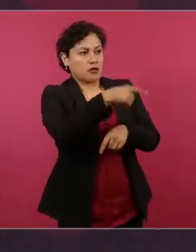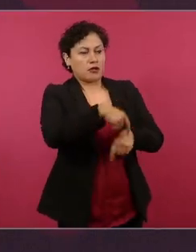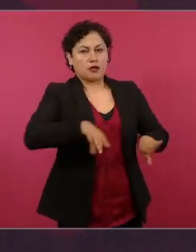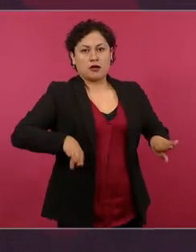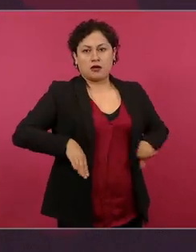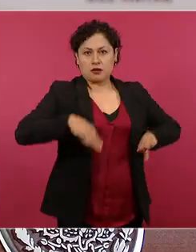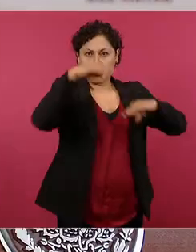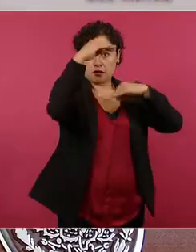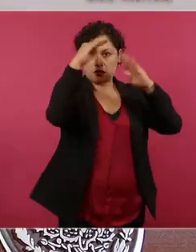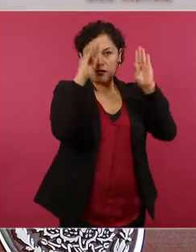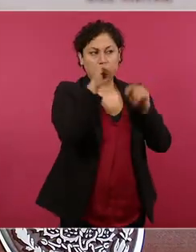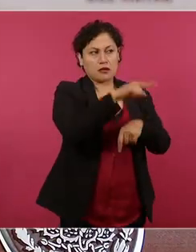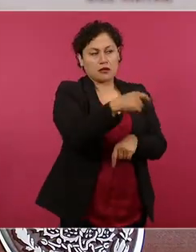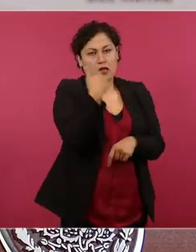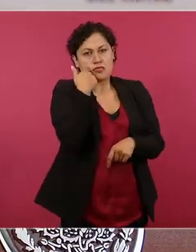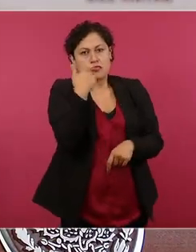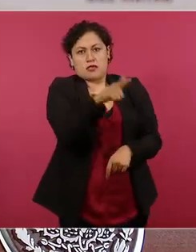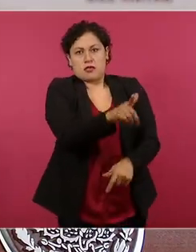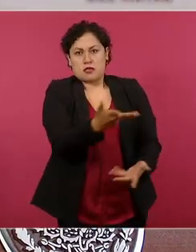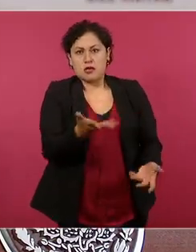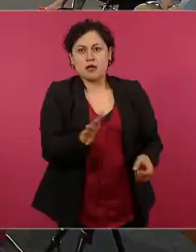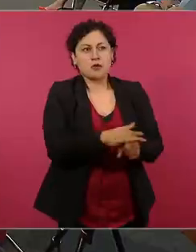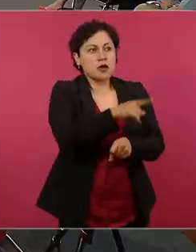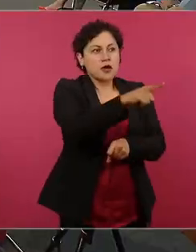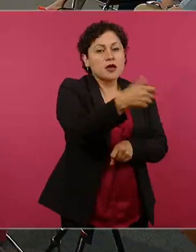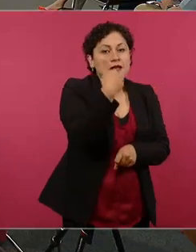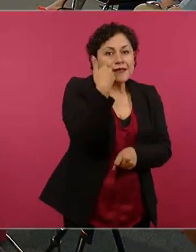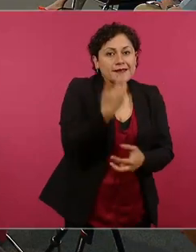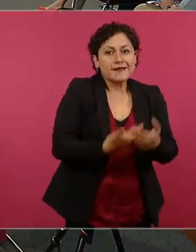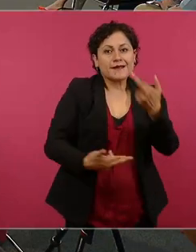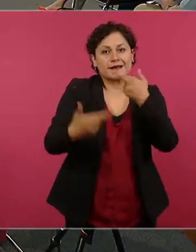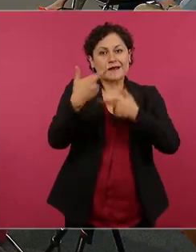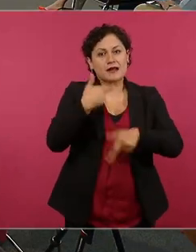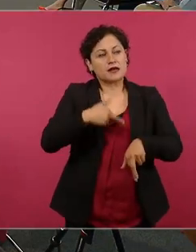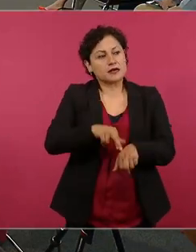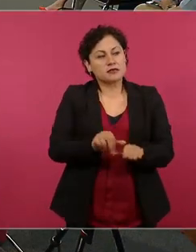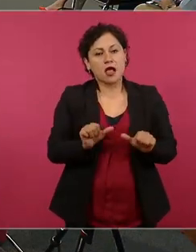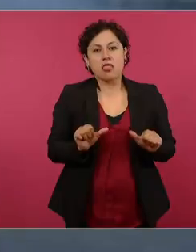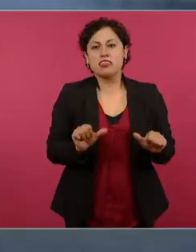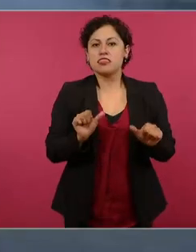manteniendo un régimen de privilegios y de corrupción.